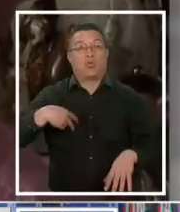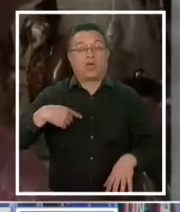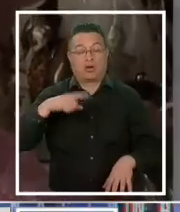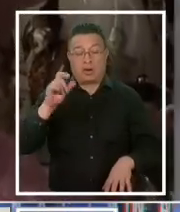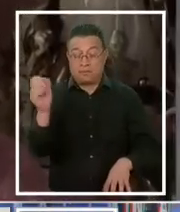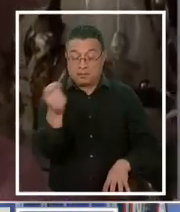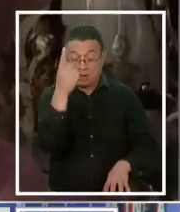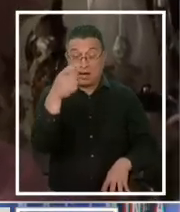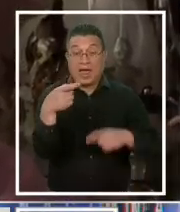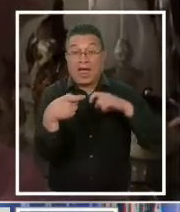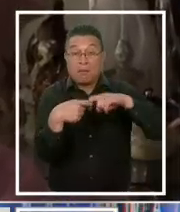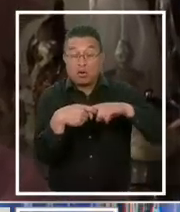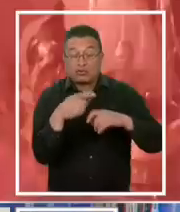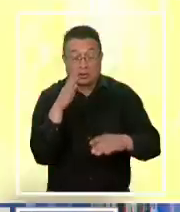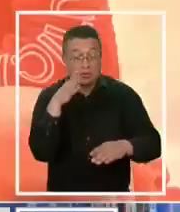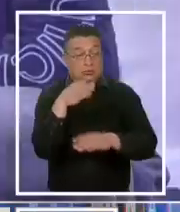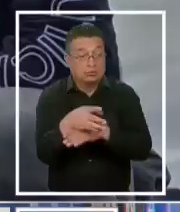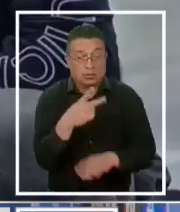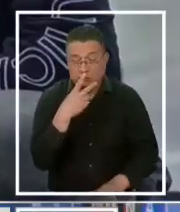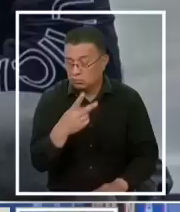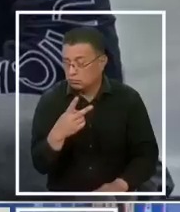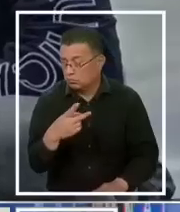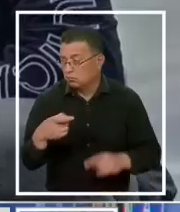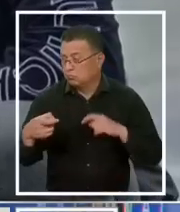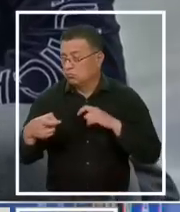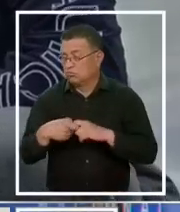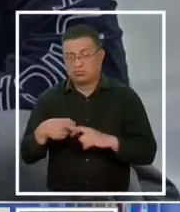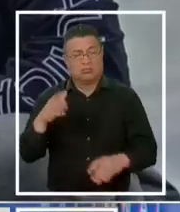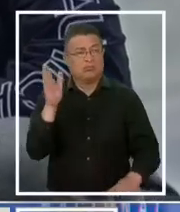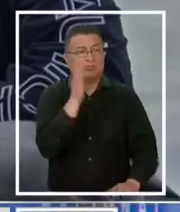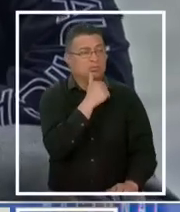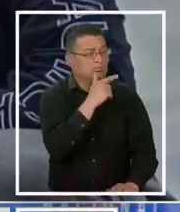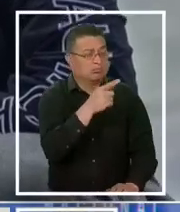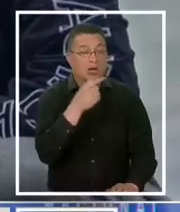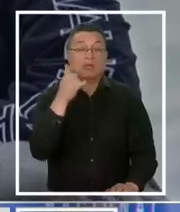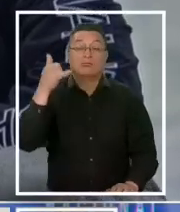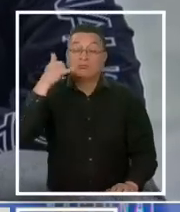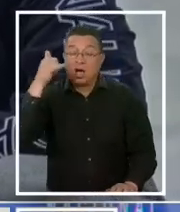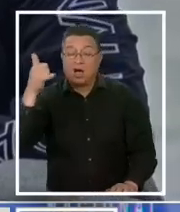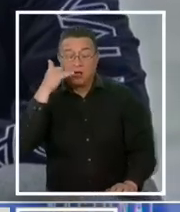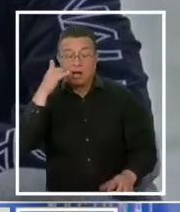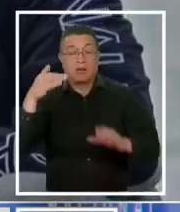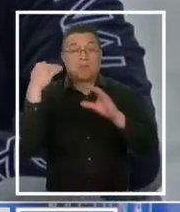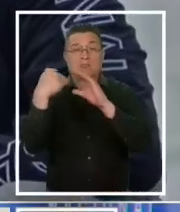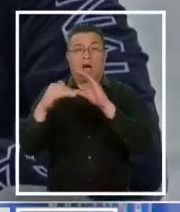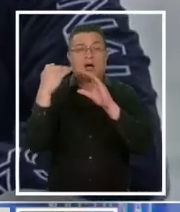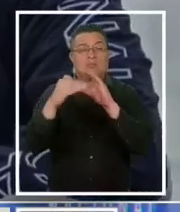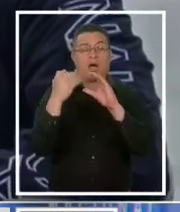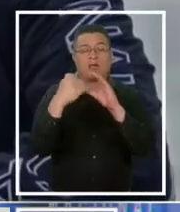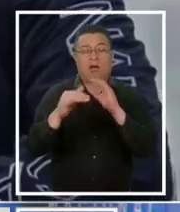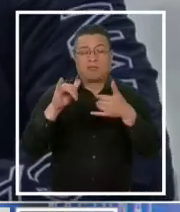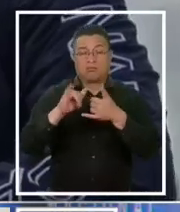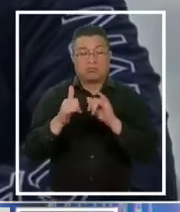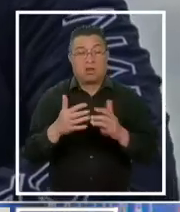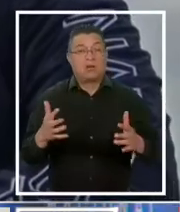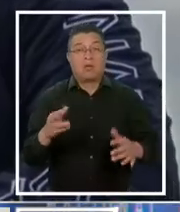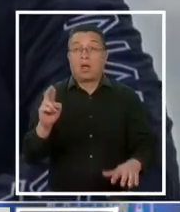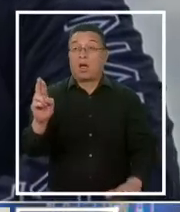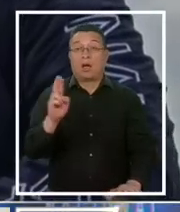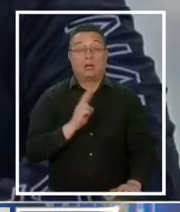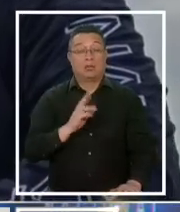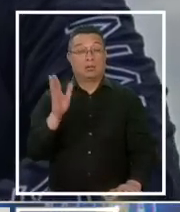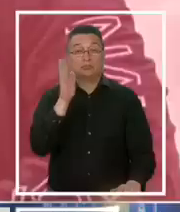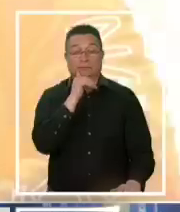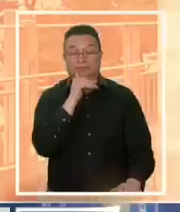la esposa quien al llegar a su casa no encontró a su esposo y lo empezó a llamar mandarle mensajes de texto y como no tuvo respuesta fue